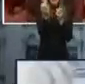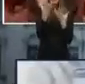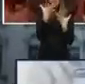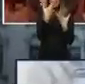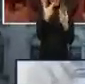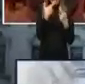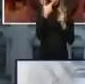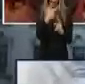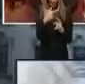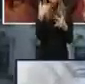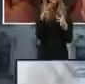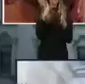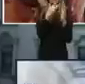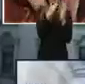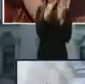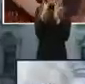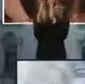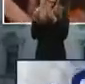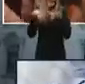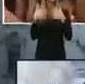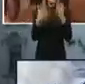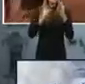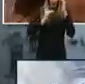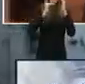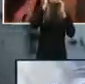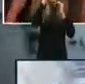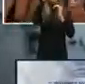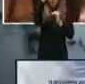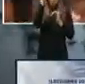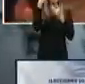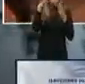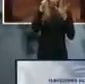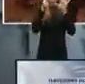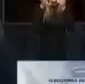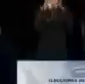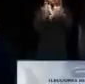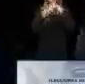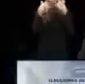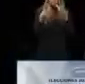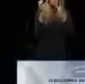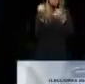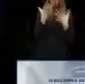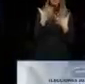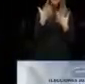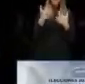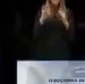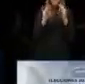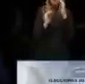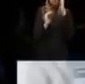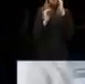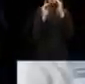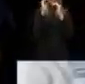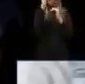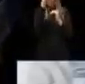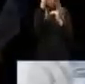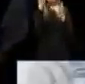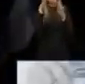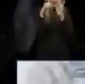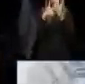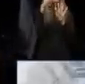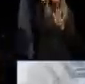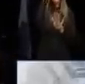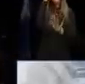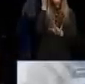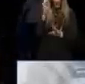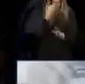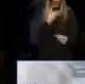fueron fluyendo de tal manera que a las 7 de la noche ya teníamos precisamente esa tendencia, y a las 7 y media ya sabíamos quién era el presidente